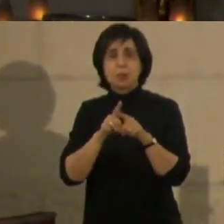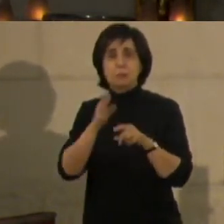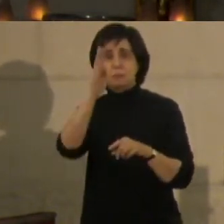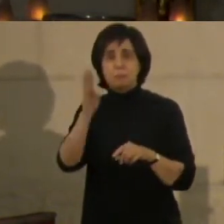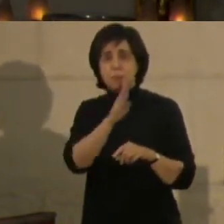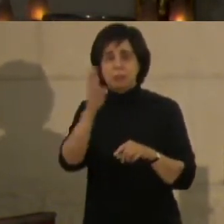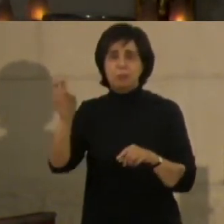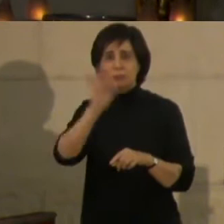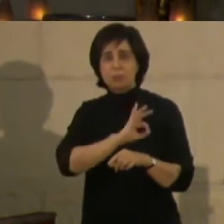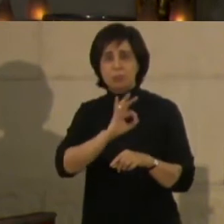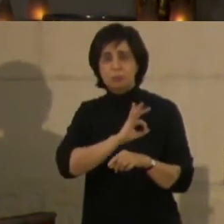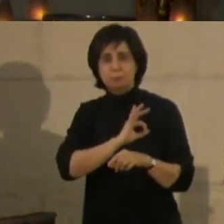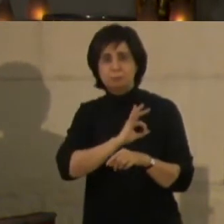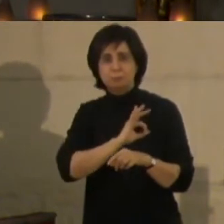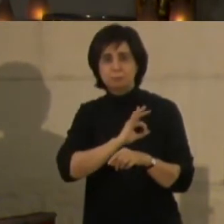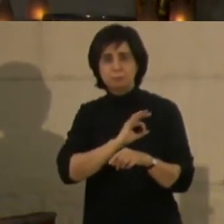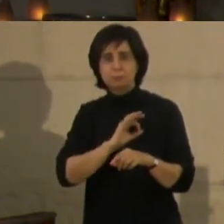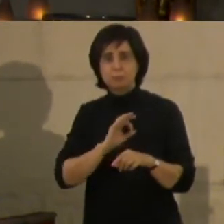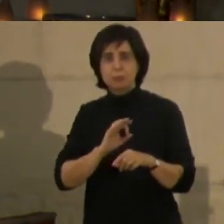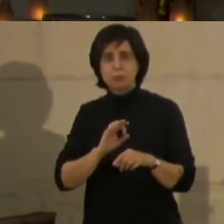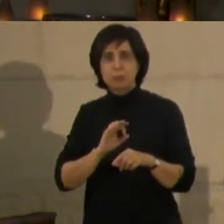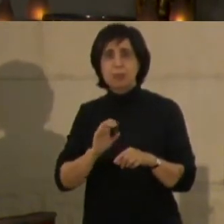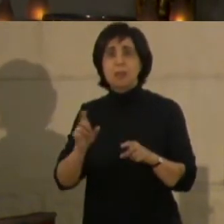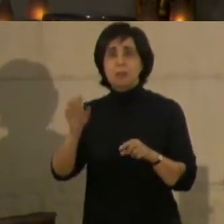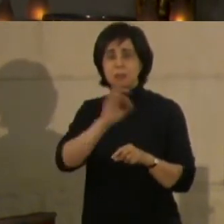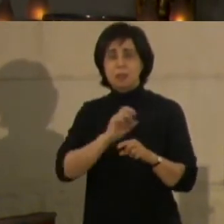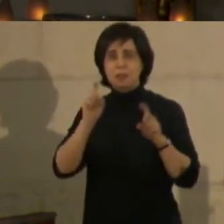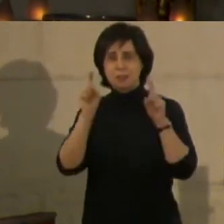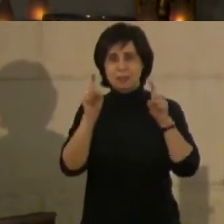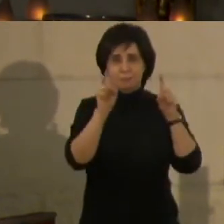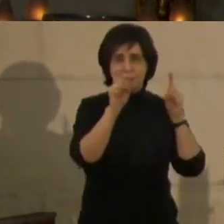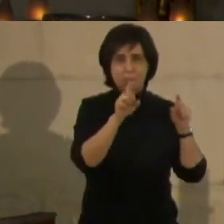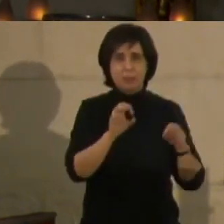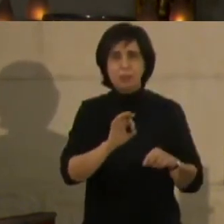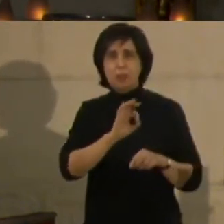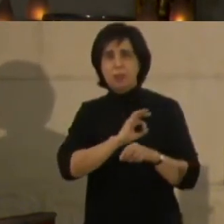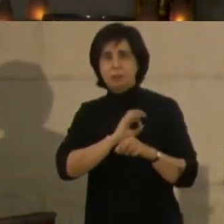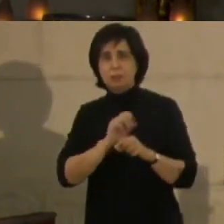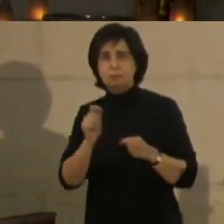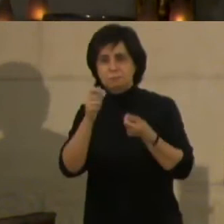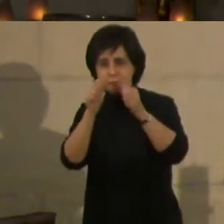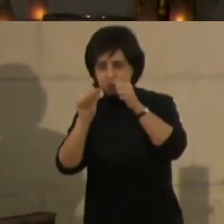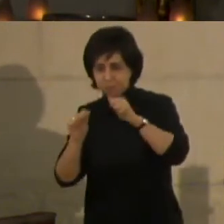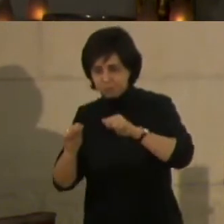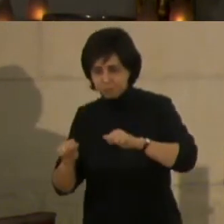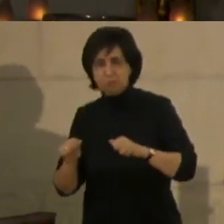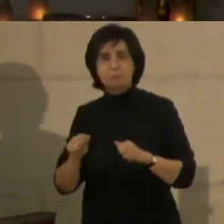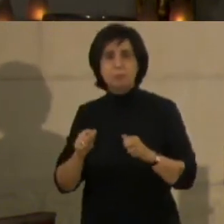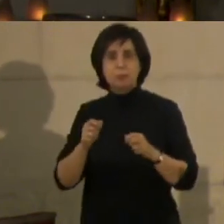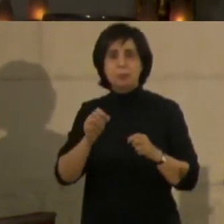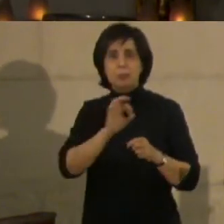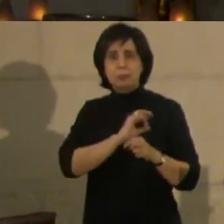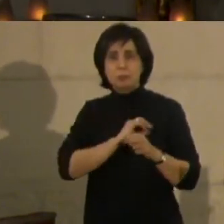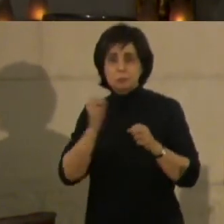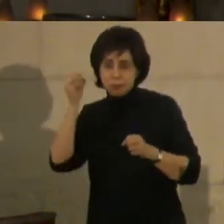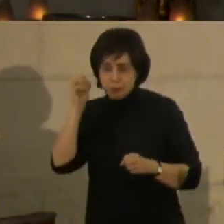Bendigo al Señor. El Señor me enseña. El Señor me corrige. El Señor